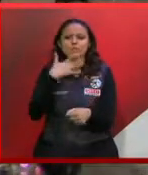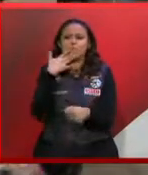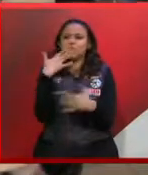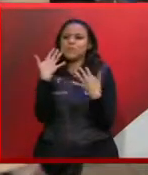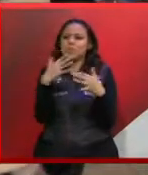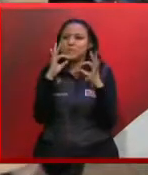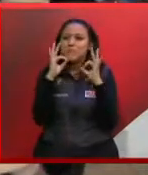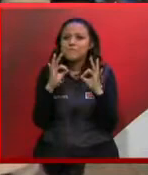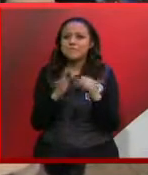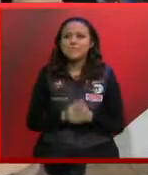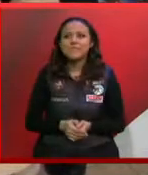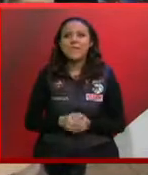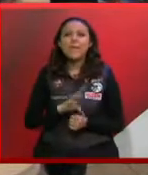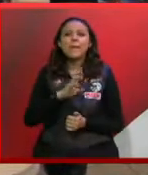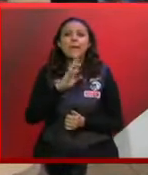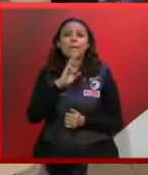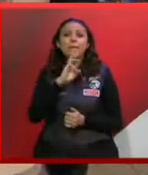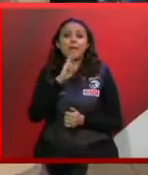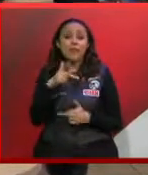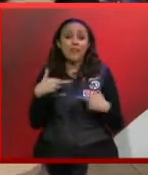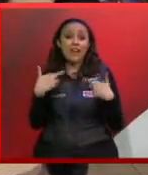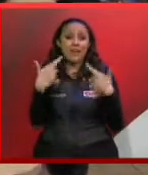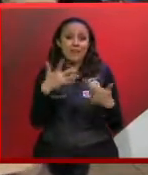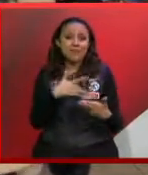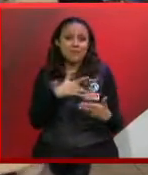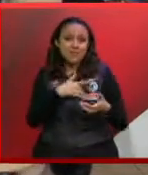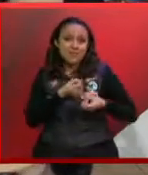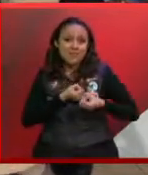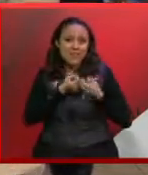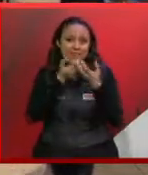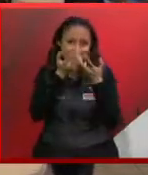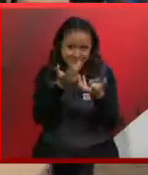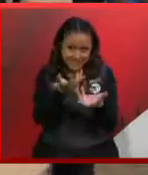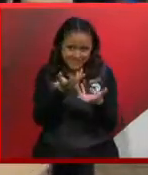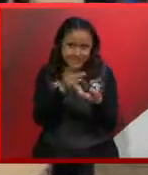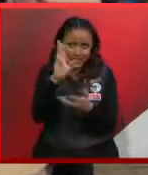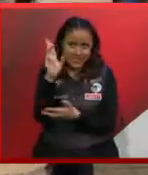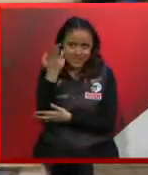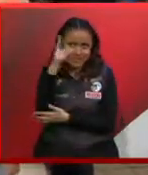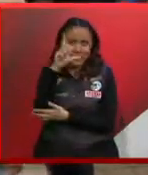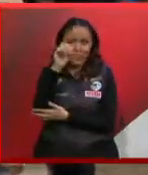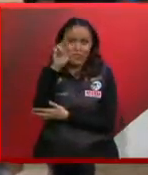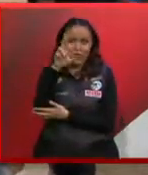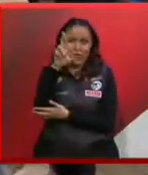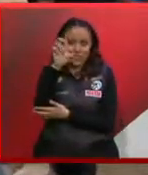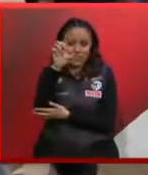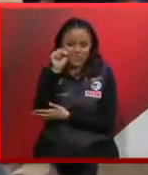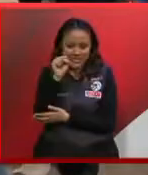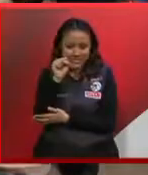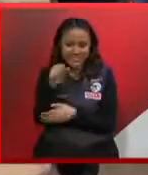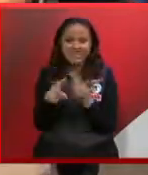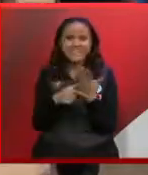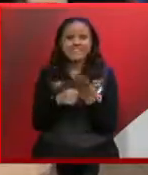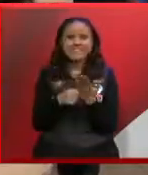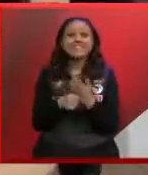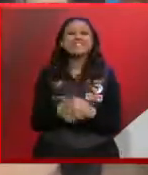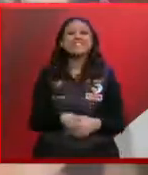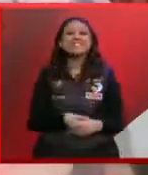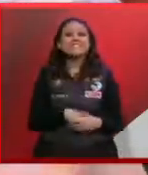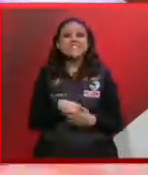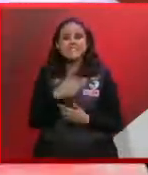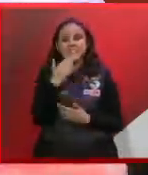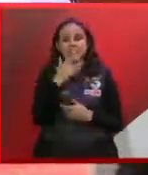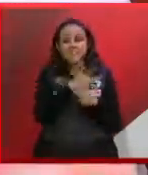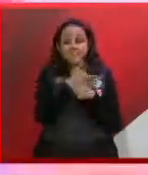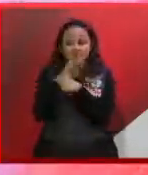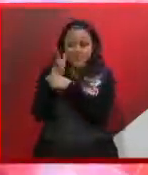bien. Los mejores regalos vienen del corazón. Universidad de Londres. ¡Woo! Con imágenes de Daniel Miguel,